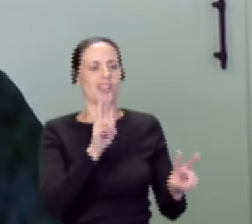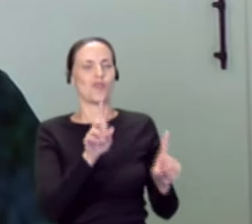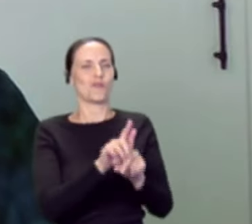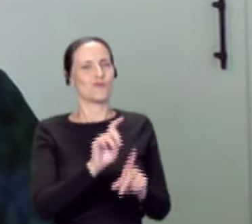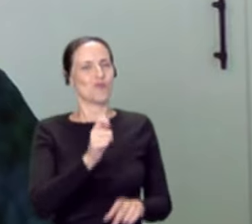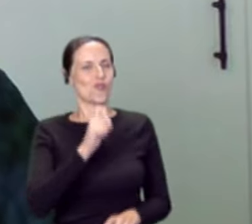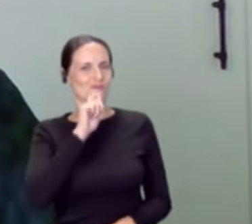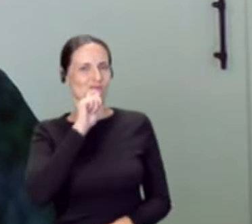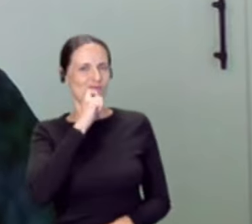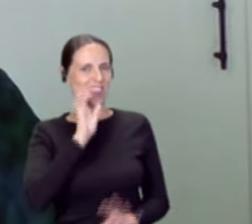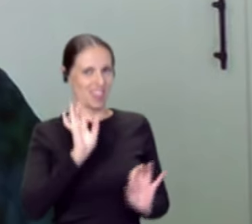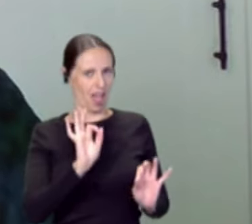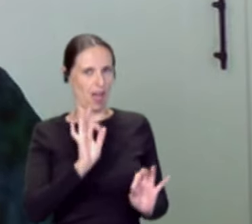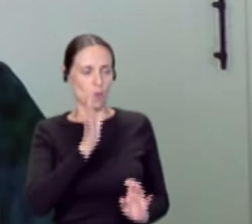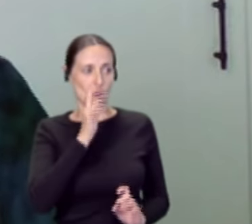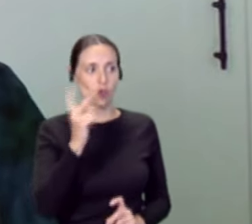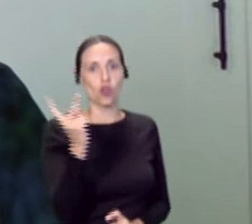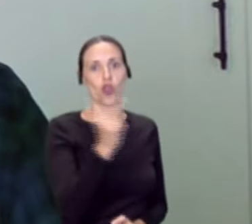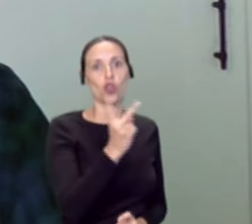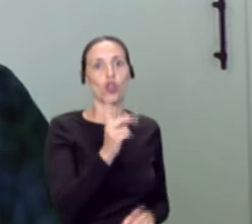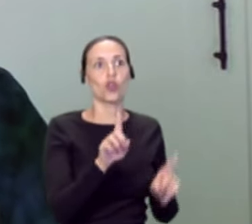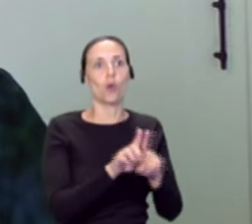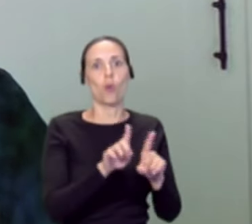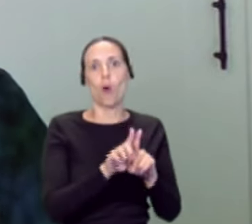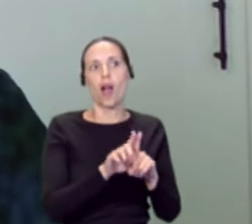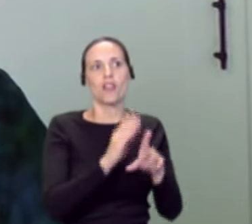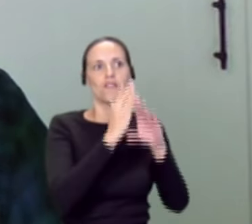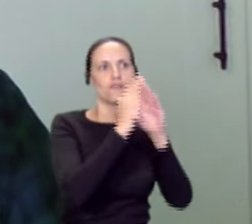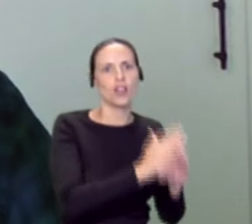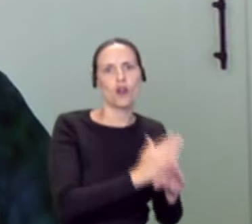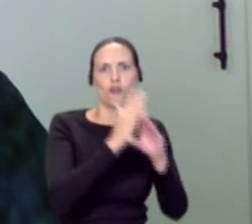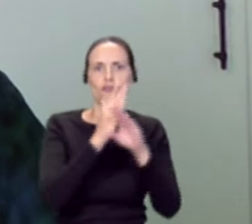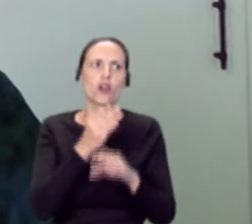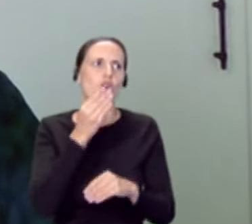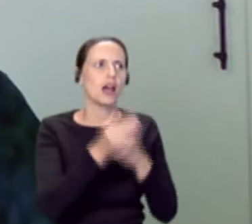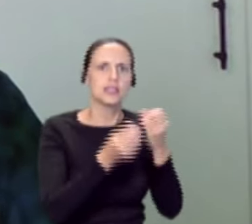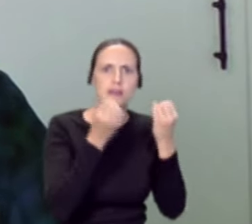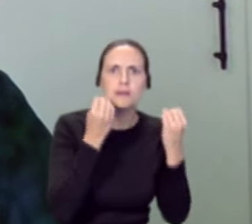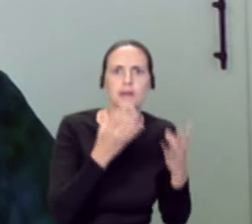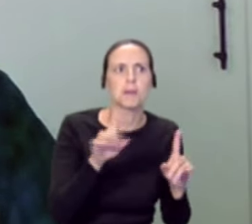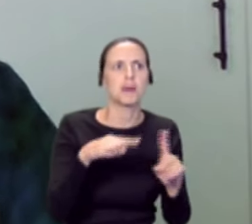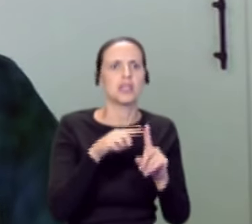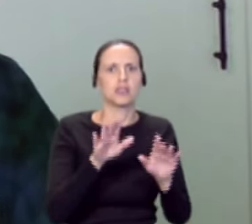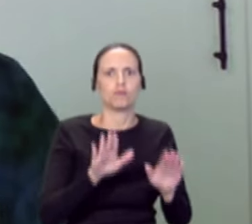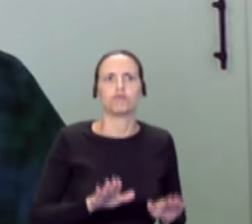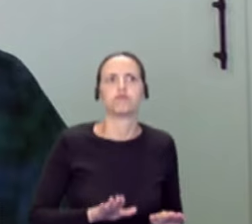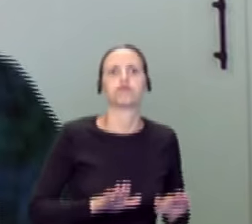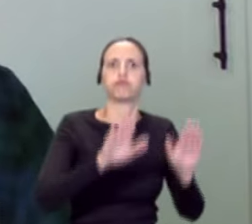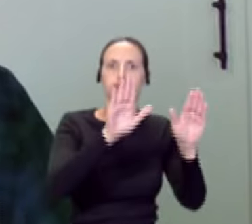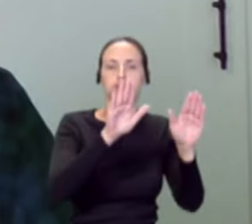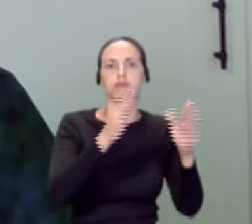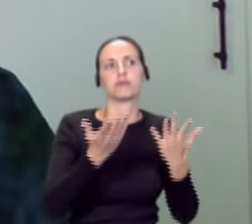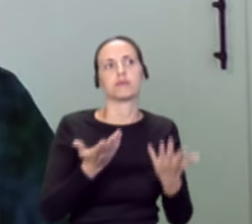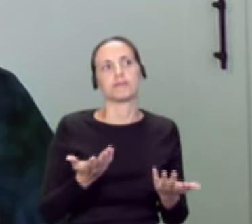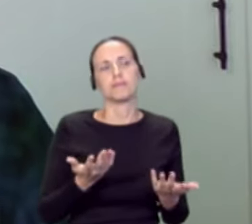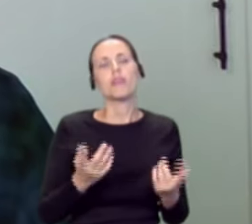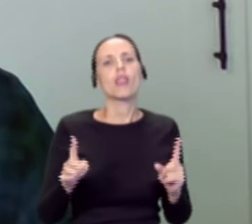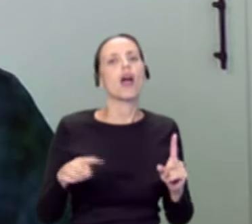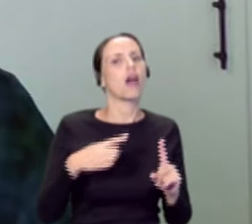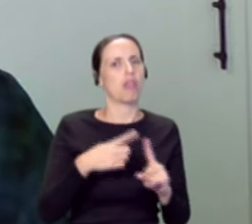Porque al final son dos proyectos que están establecidos, que están haciendo las cosas bien, que están en un punto de crecimiento y que además, bueno, pues